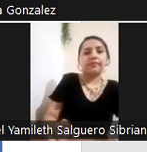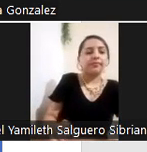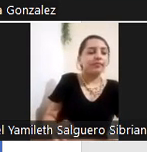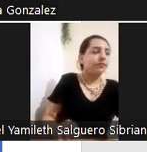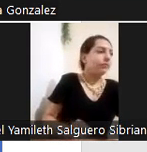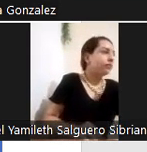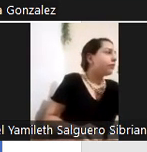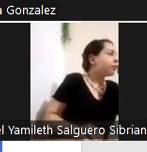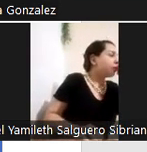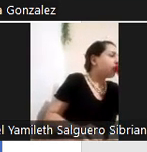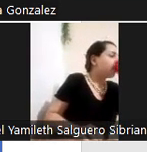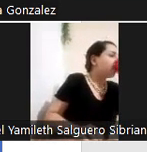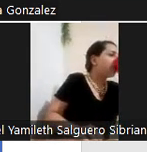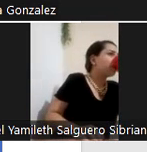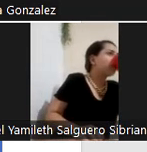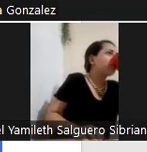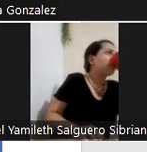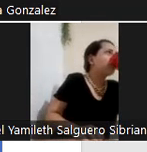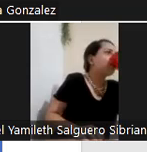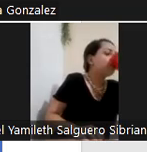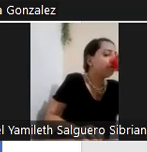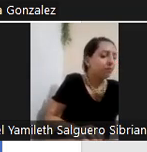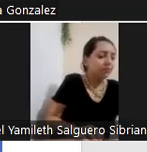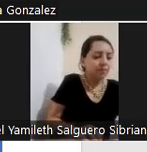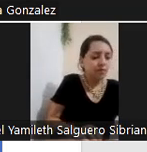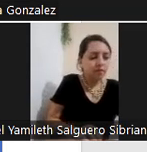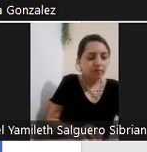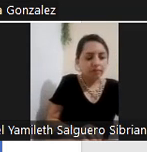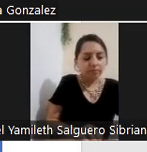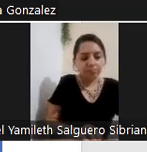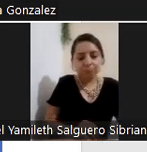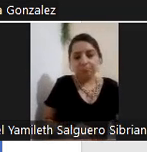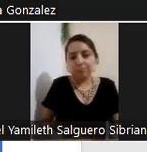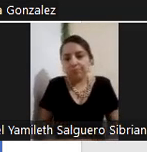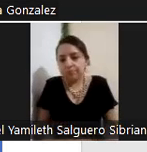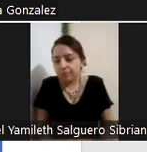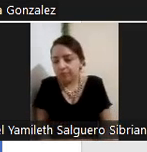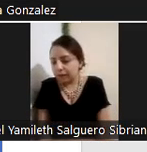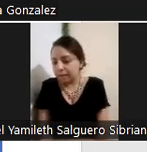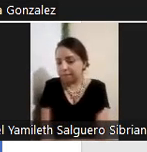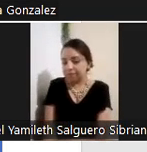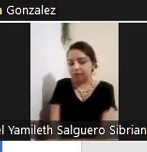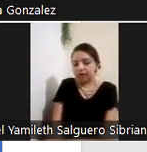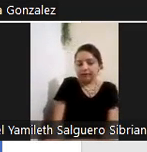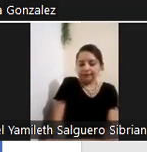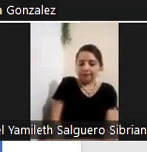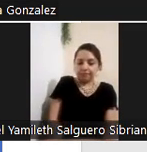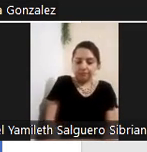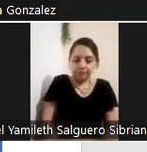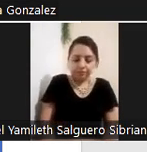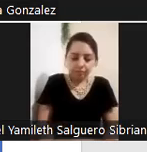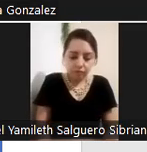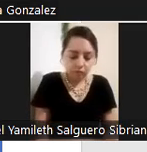antiguo la computadora tampoco era que era tan Nueva Era entonces bien complicado entonces aquí es donde entendemos el tema de la